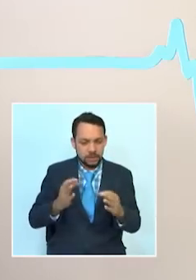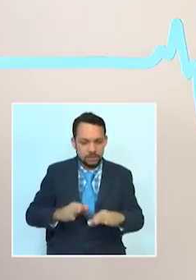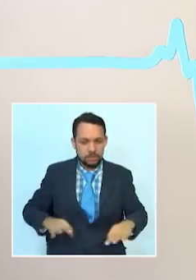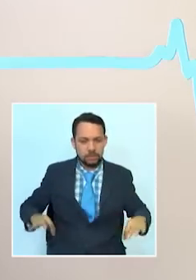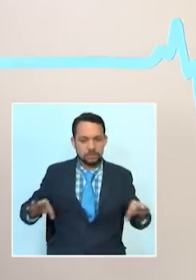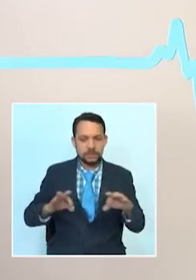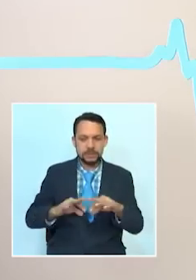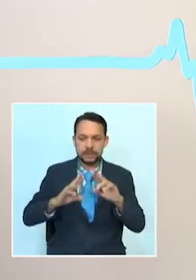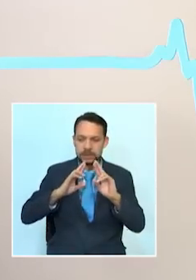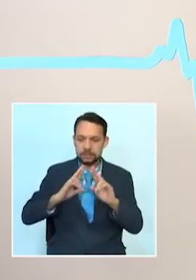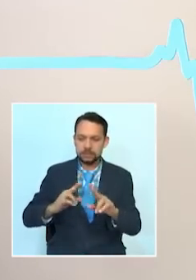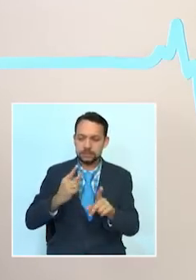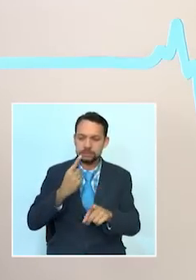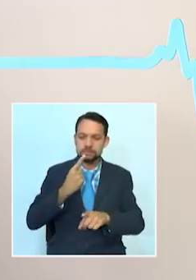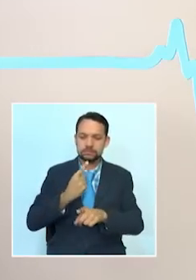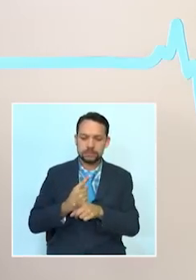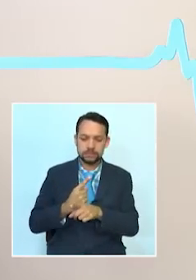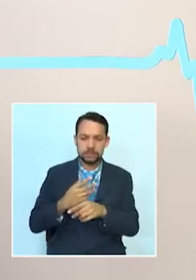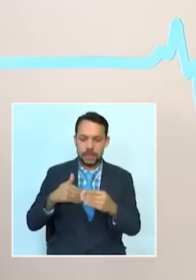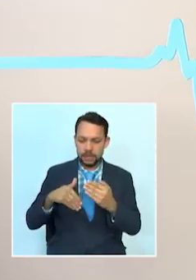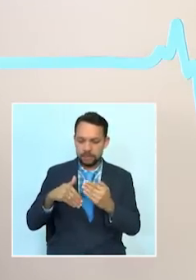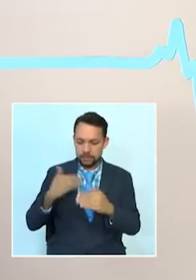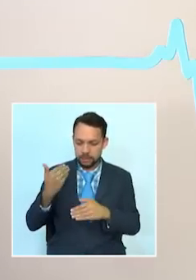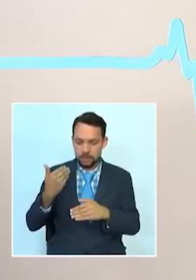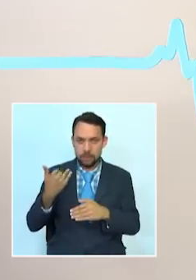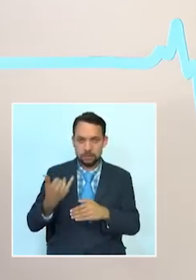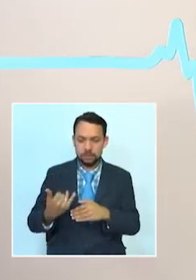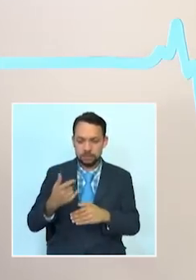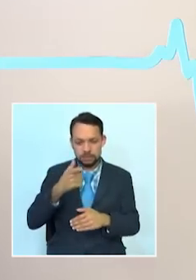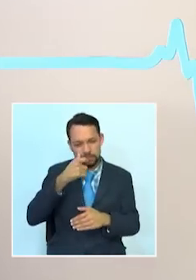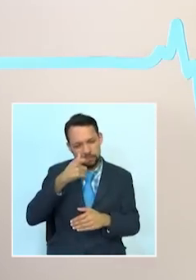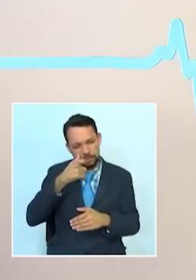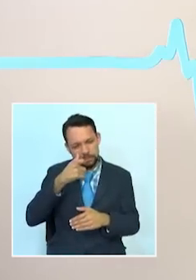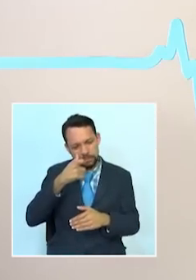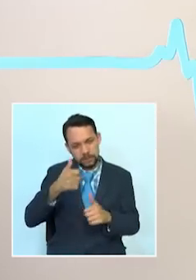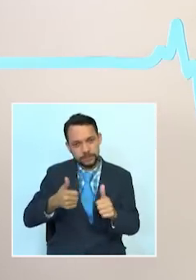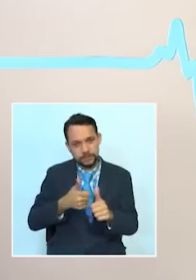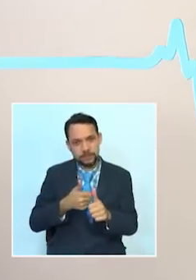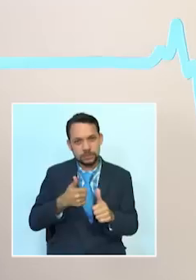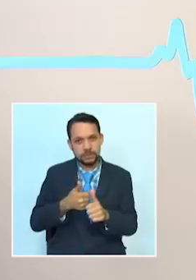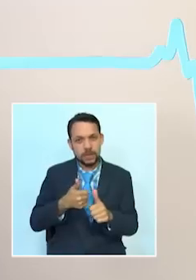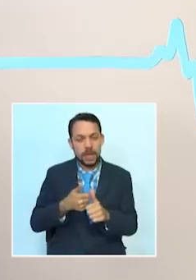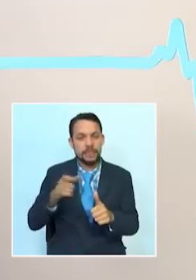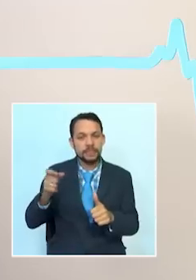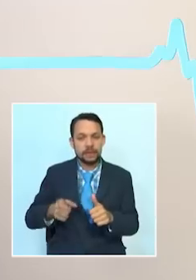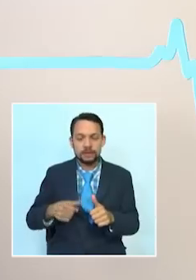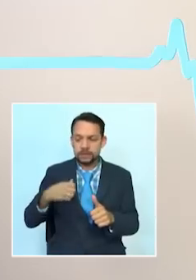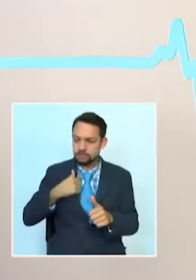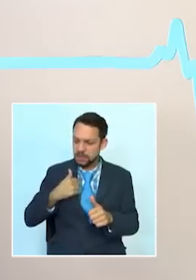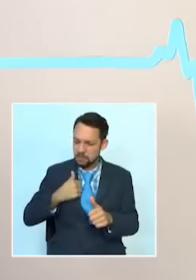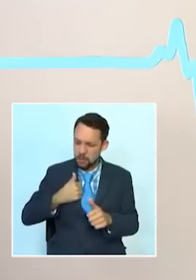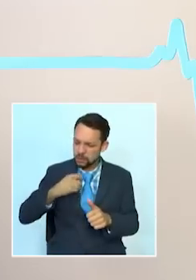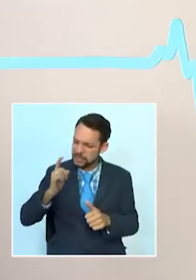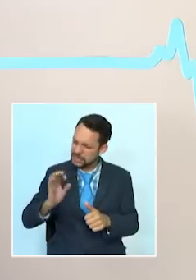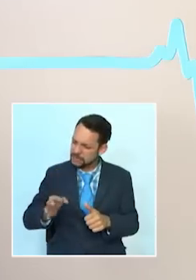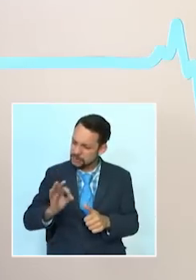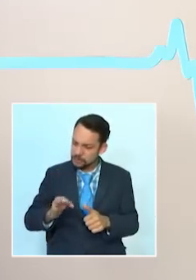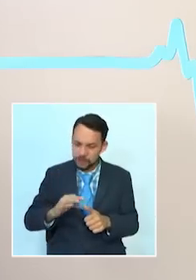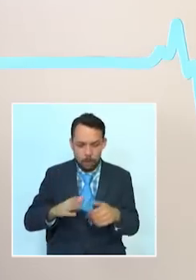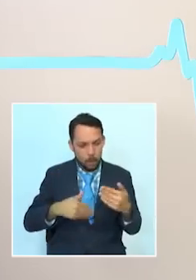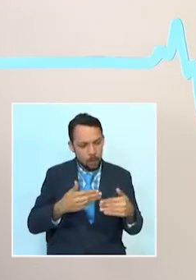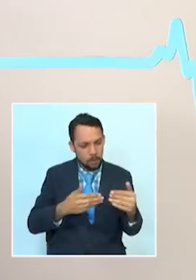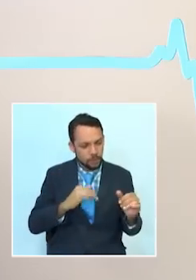responder inicialmente yo a mi paciente le hago el seguimiento con el medicamento que está tomando Y a medida que va bajando coay